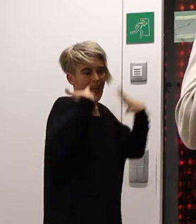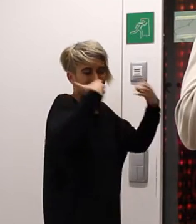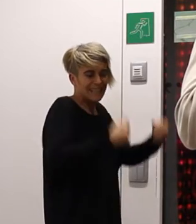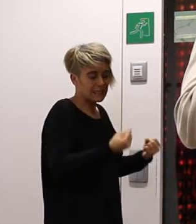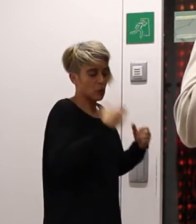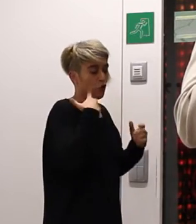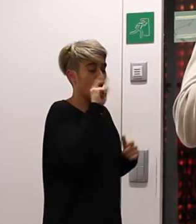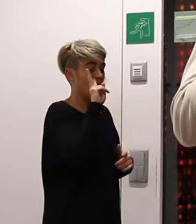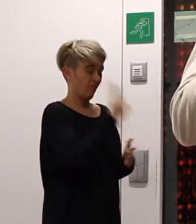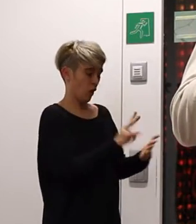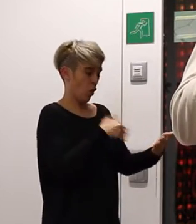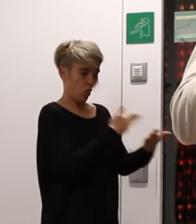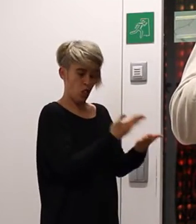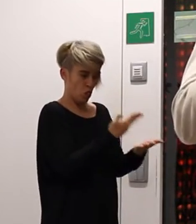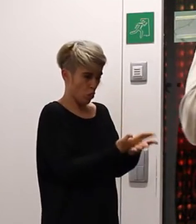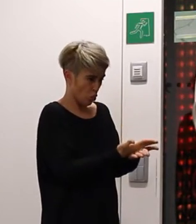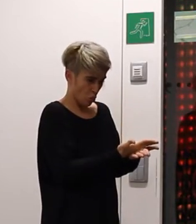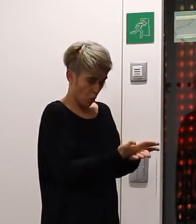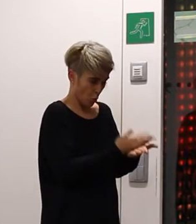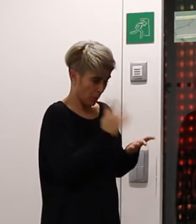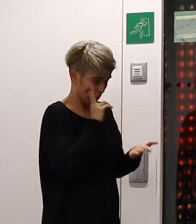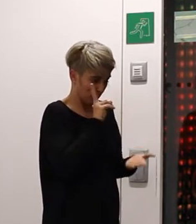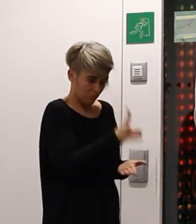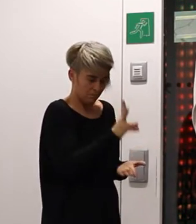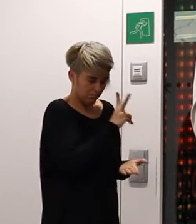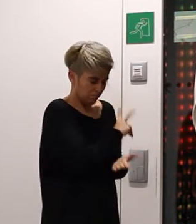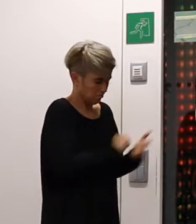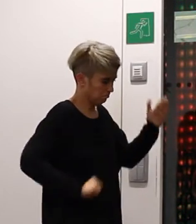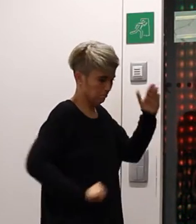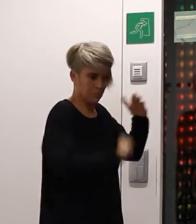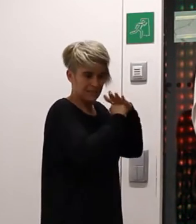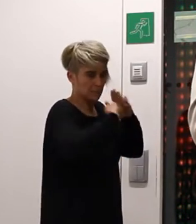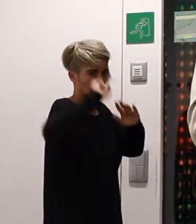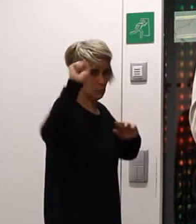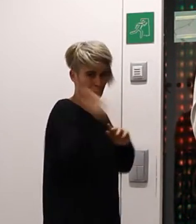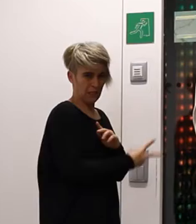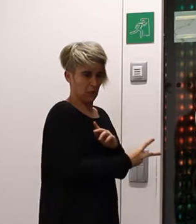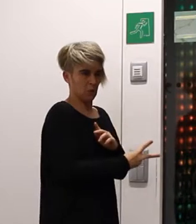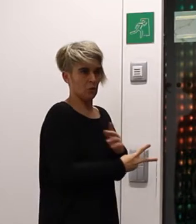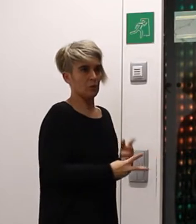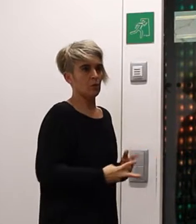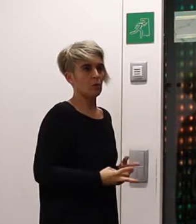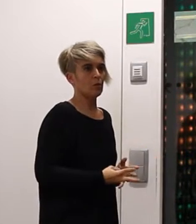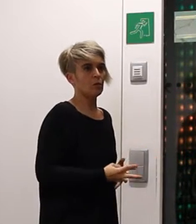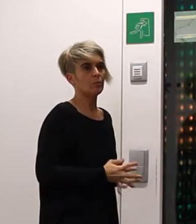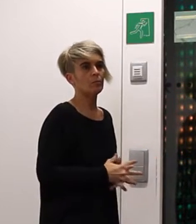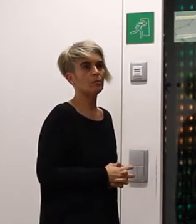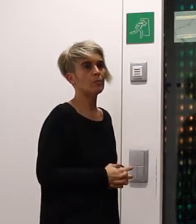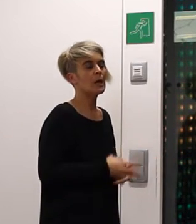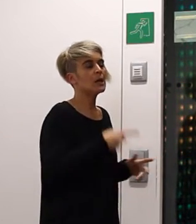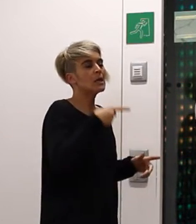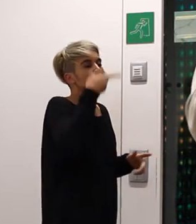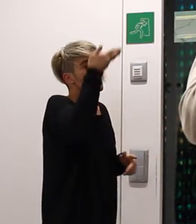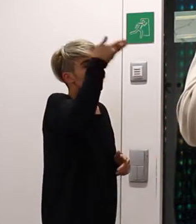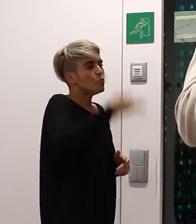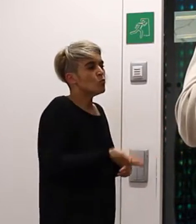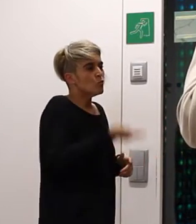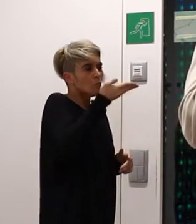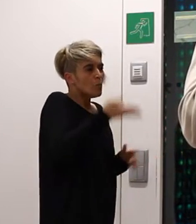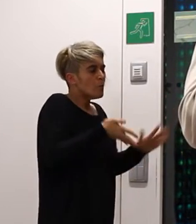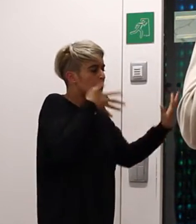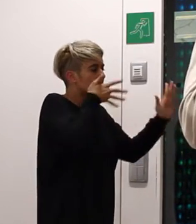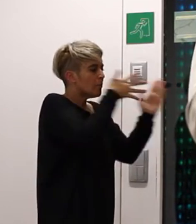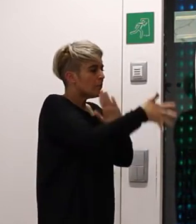documentos, de los más duros documentos que yo he podido leer nunca. Y sobre todo explica o